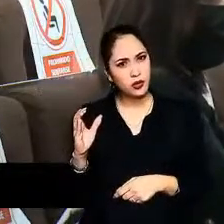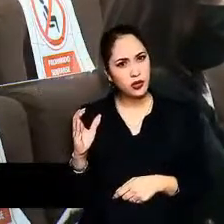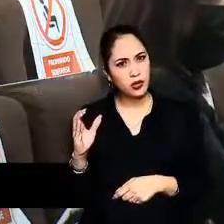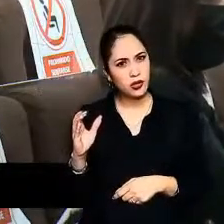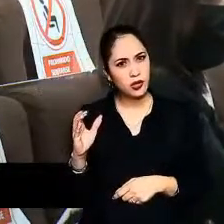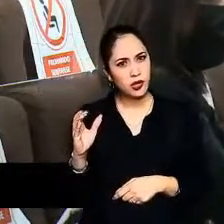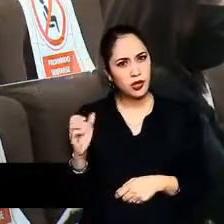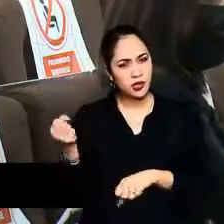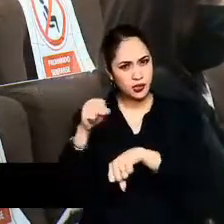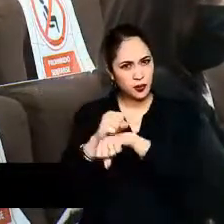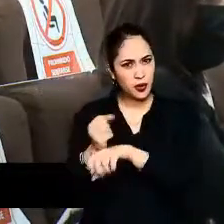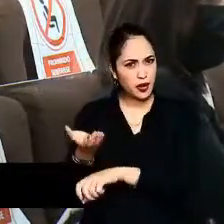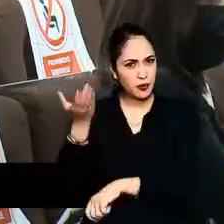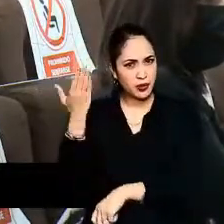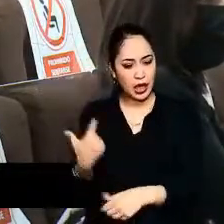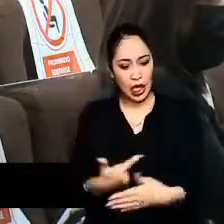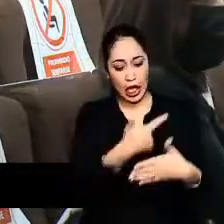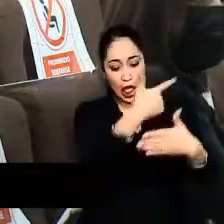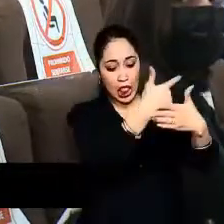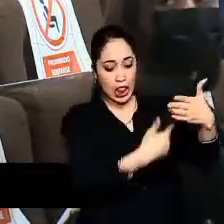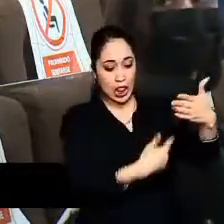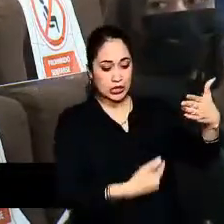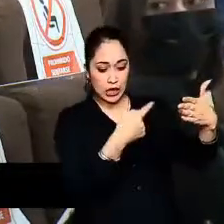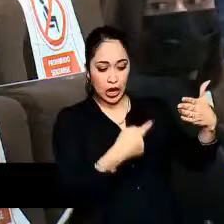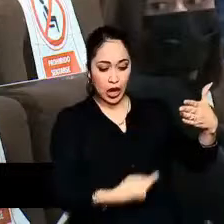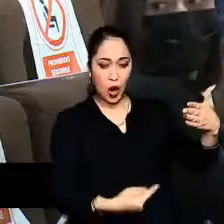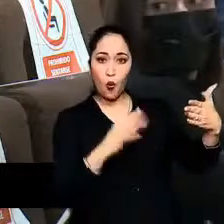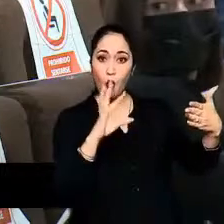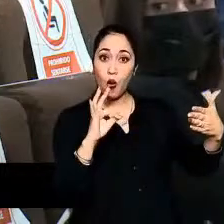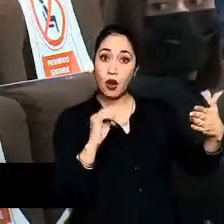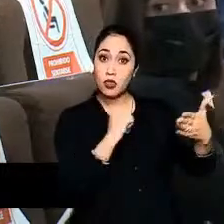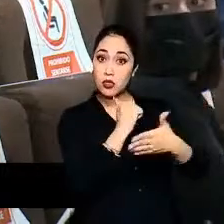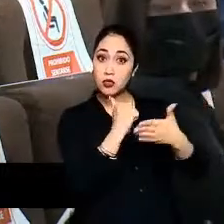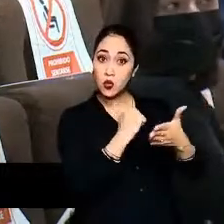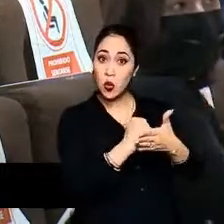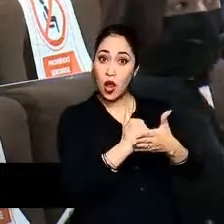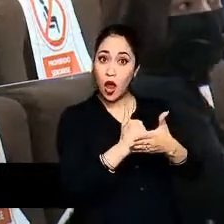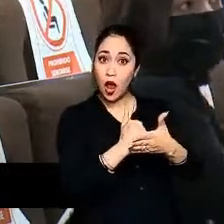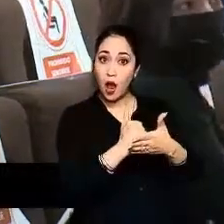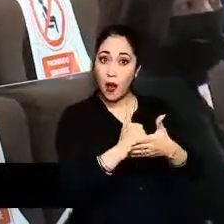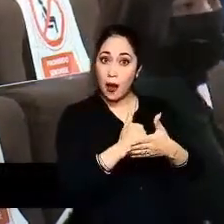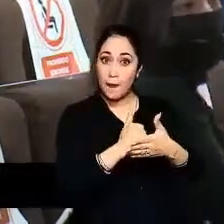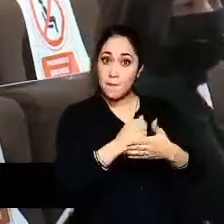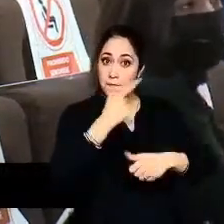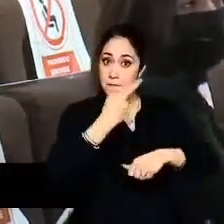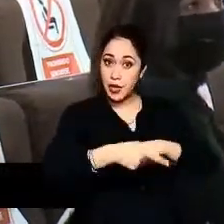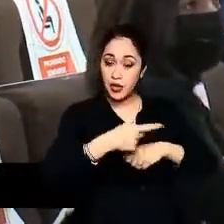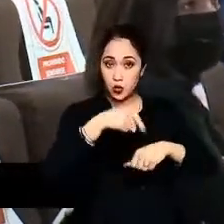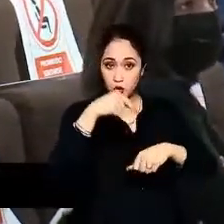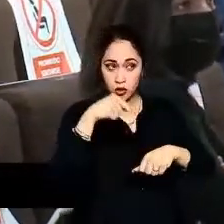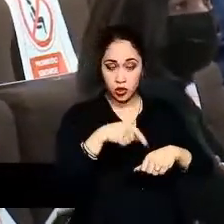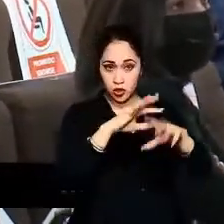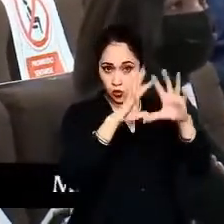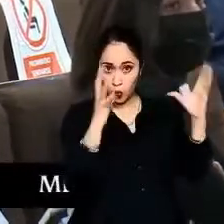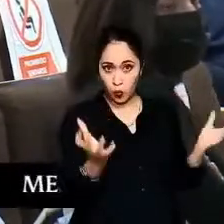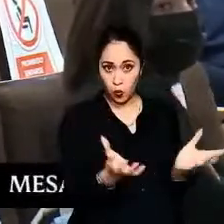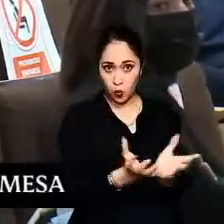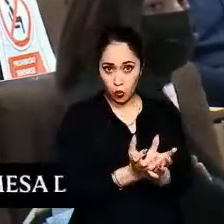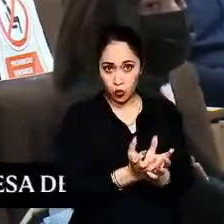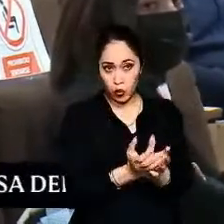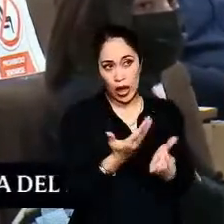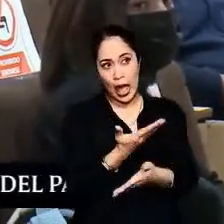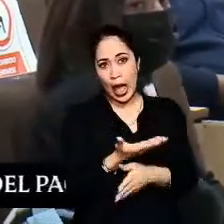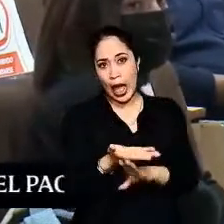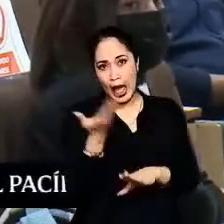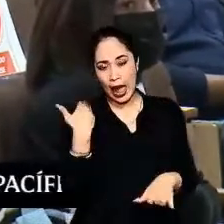de la lista de las 40 ciudades más peligrosas del mundo, después de haber estado en las primeras, de un